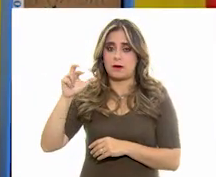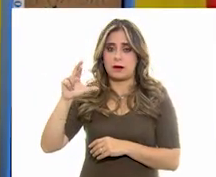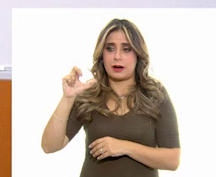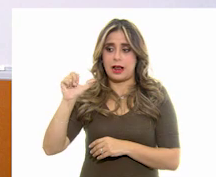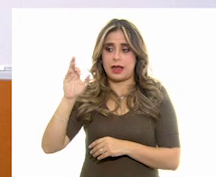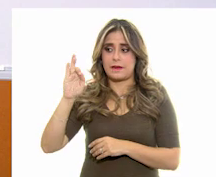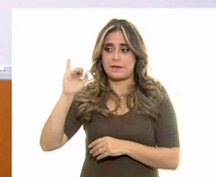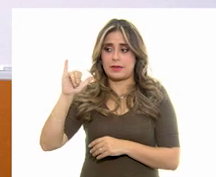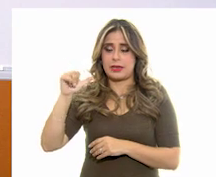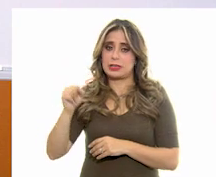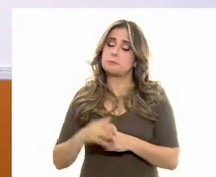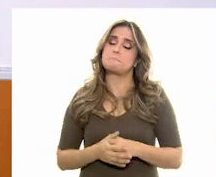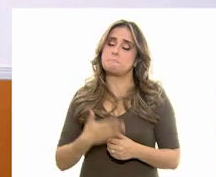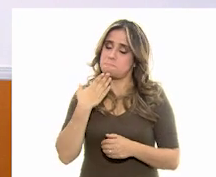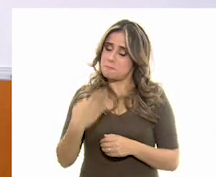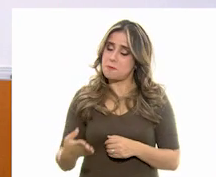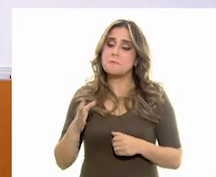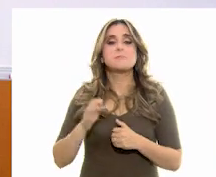Nada más.